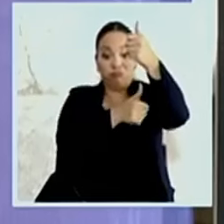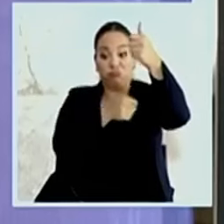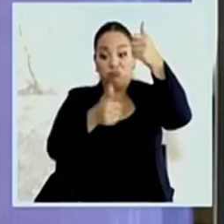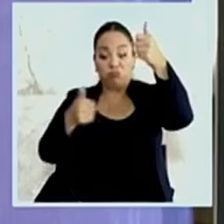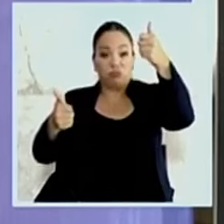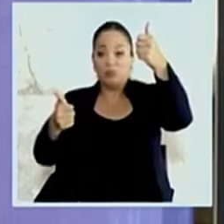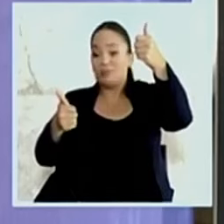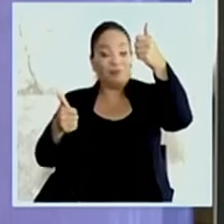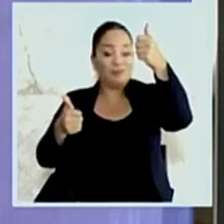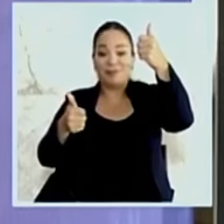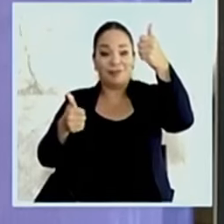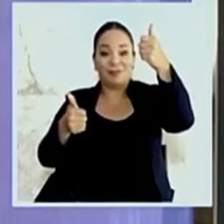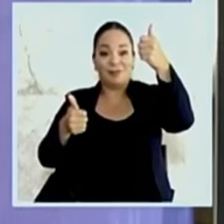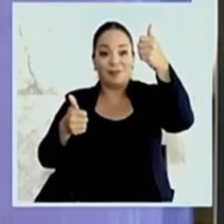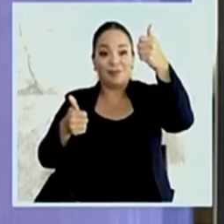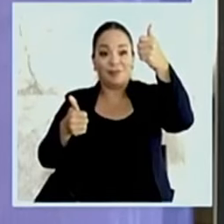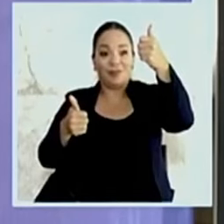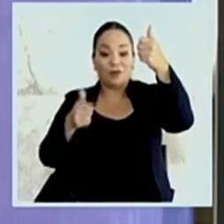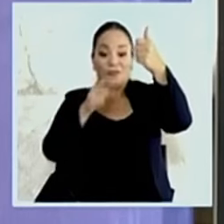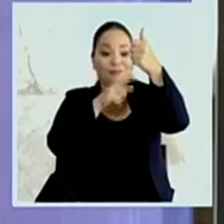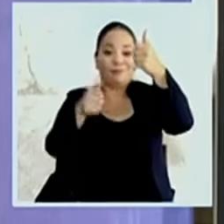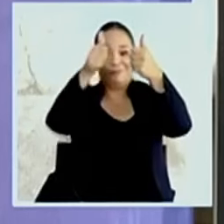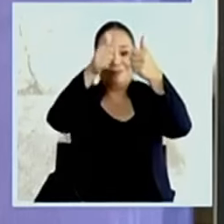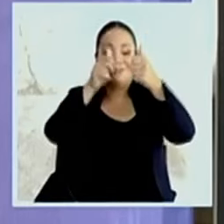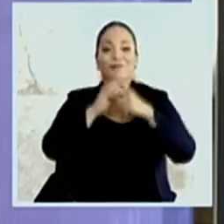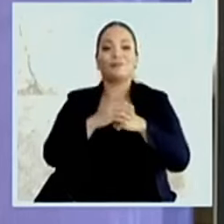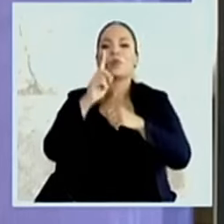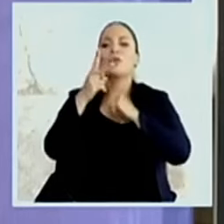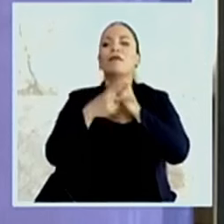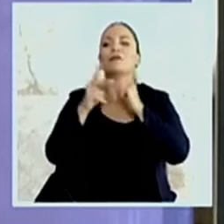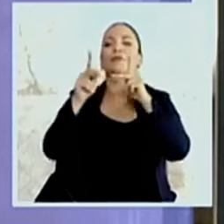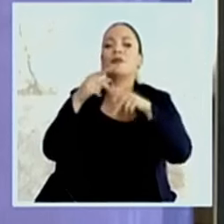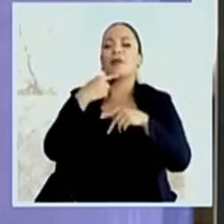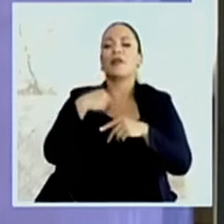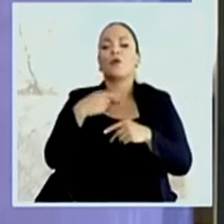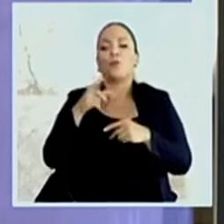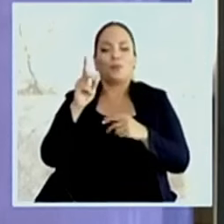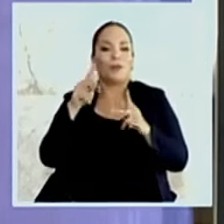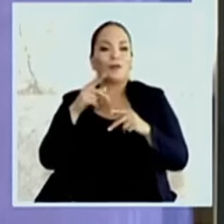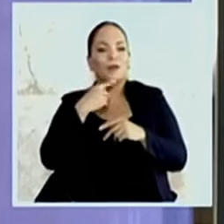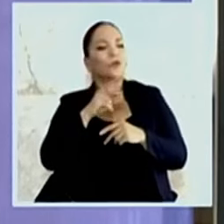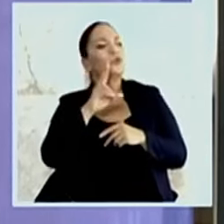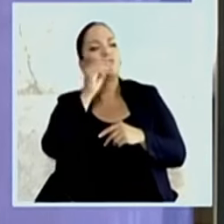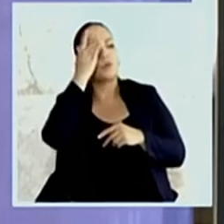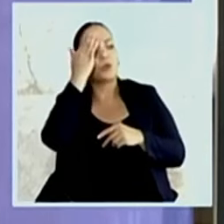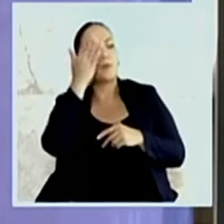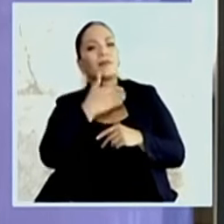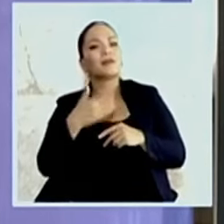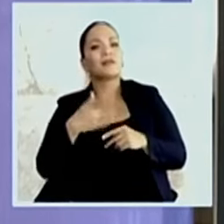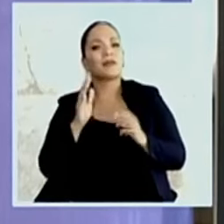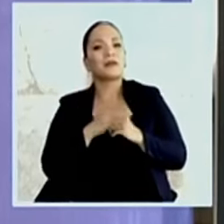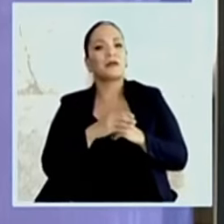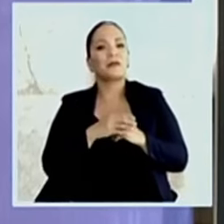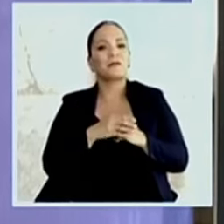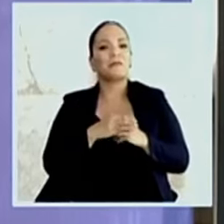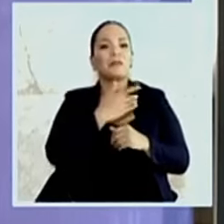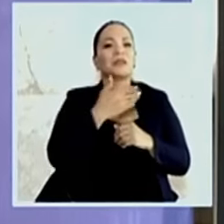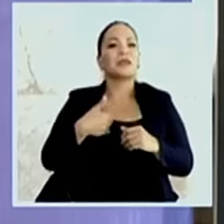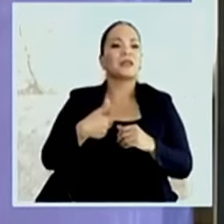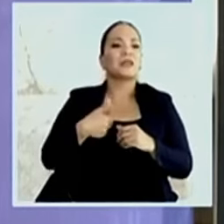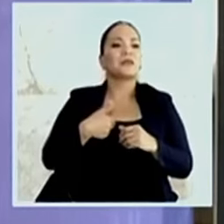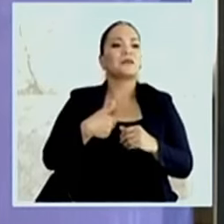y los que tienen la responsabilidad política de servir al pueblo de Costa Rica no son esos mandos medios, porque ellos están protegidos por el servicio